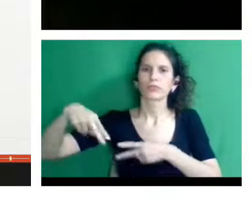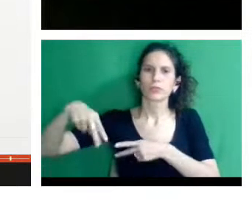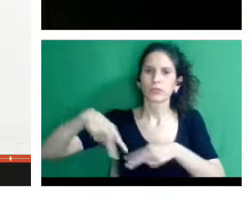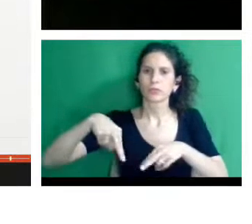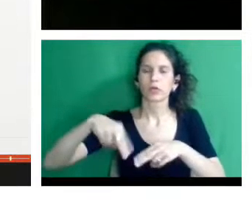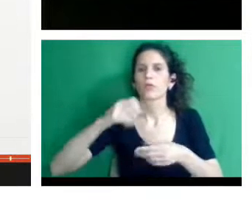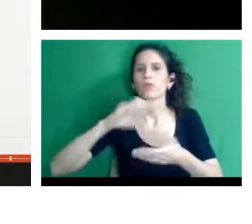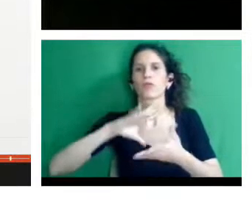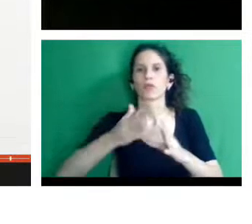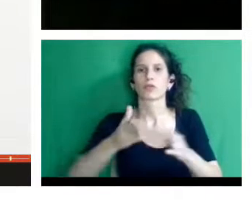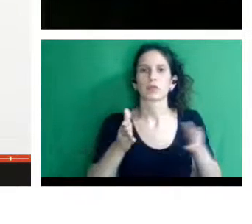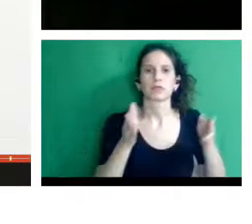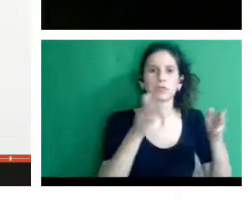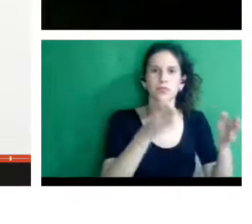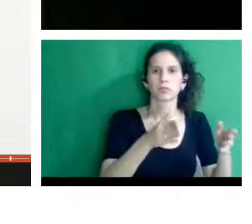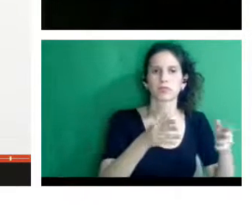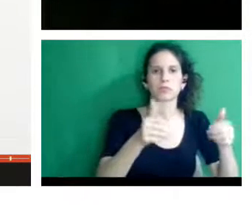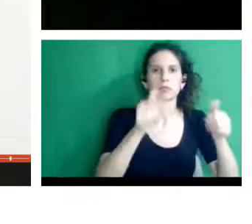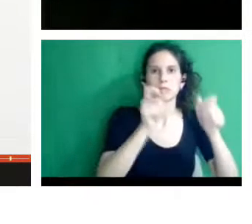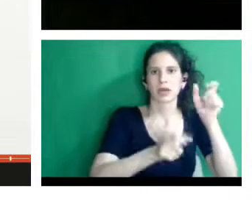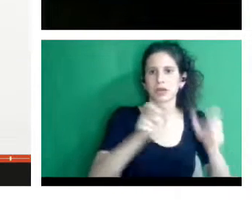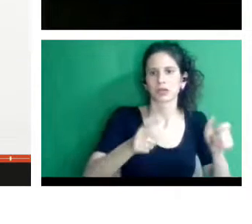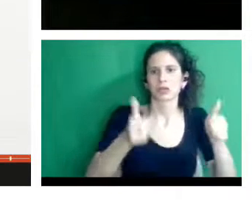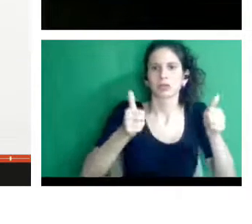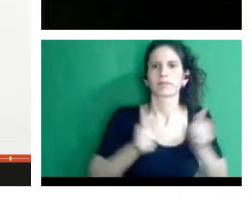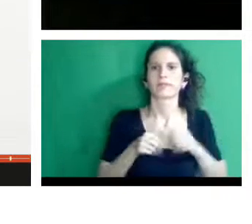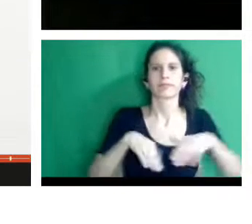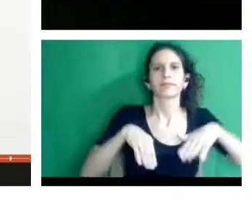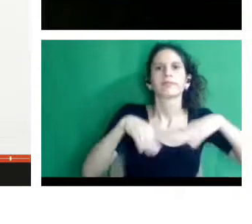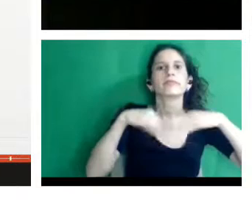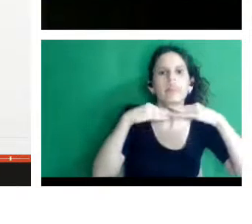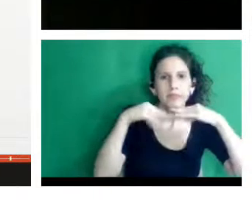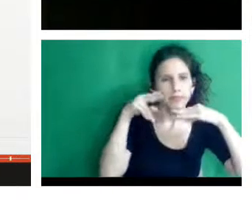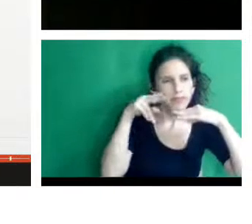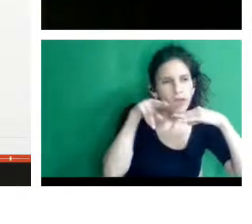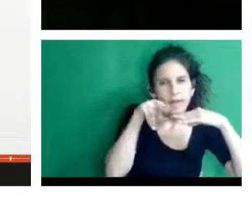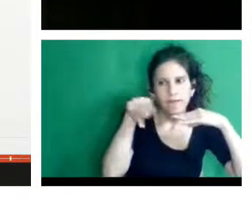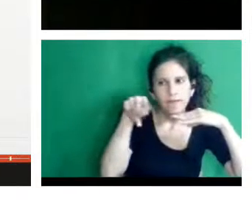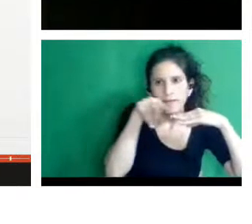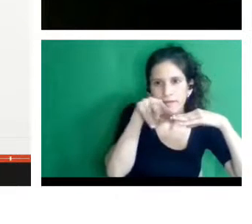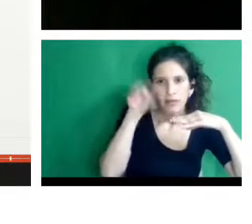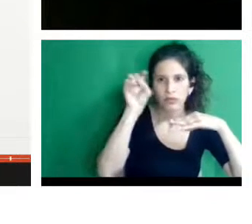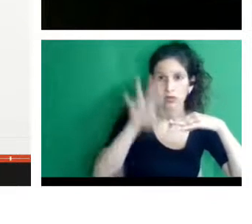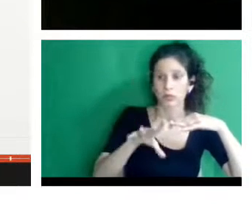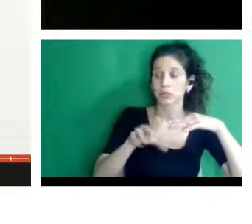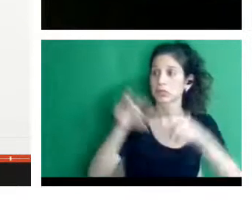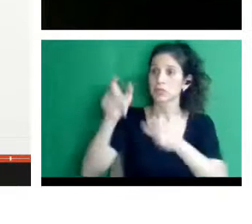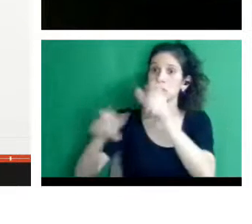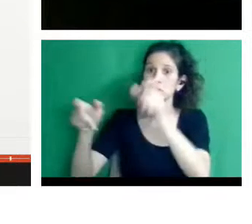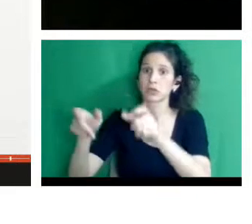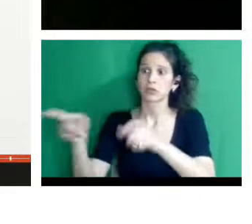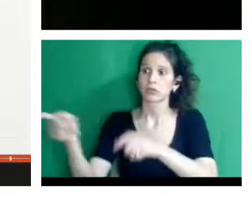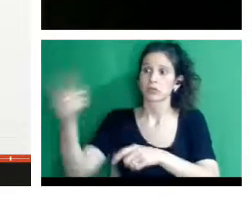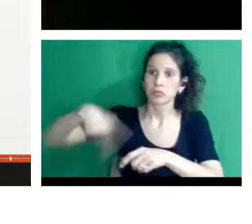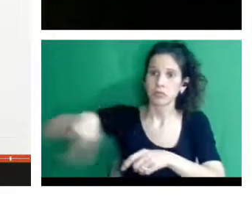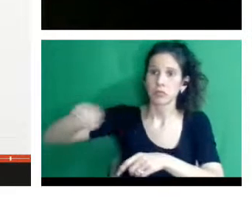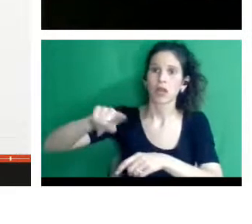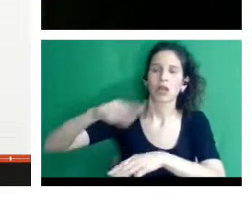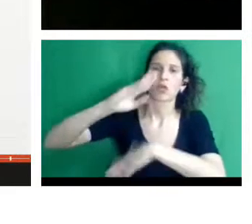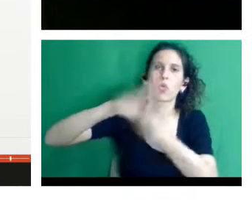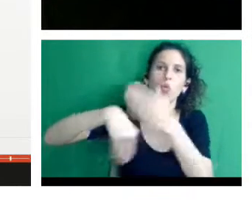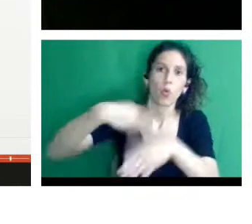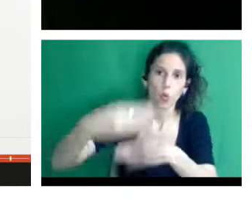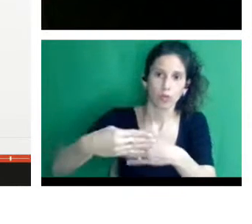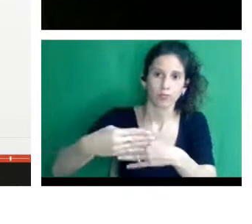del espectador, la actividad deportiva activa, en el caso de los participantes. En este sentido, es necesario que en